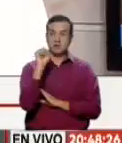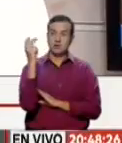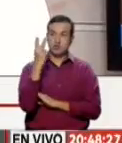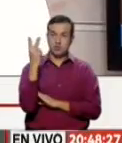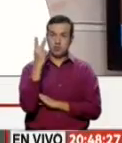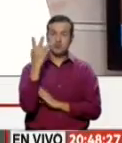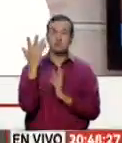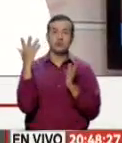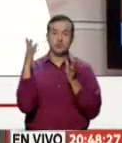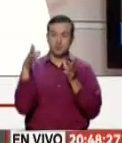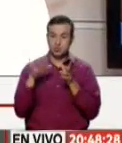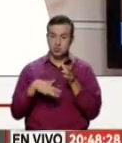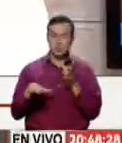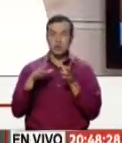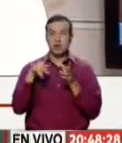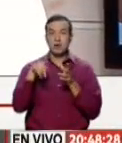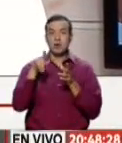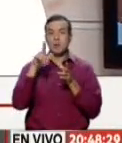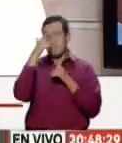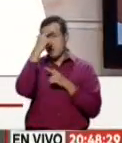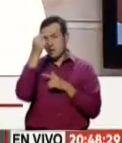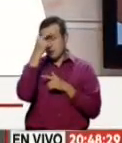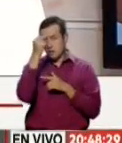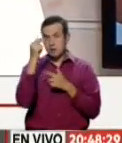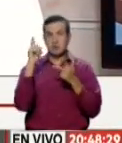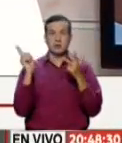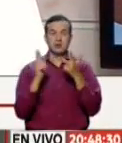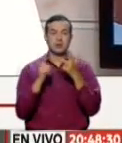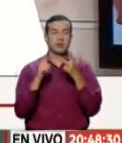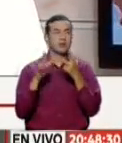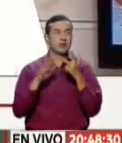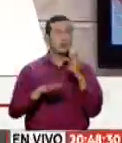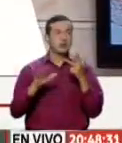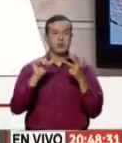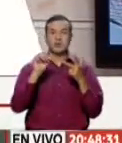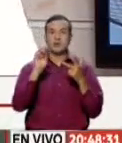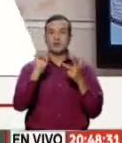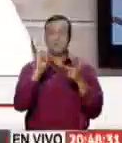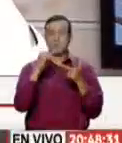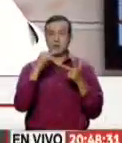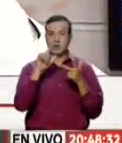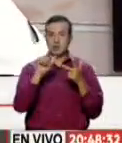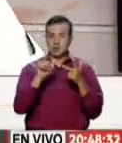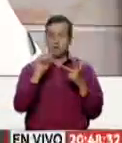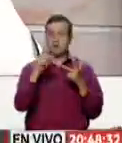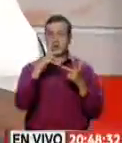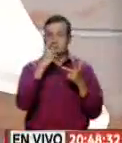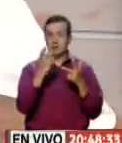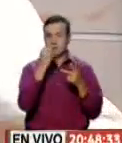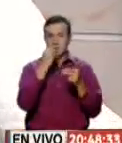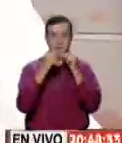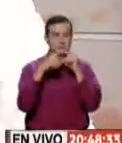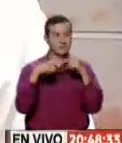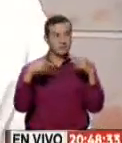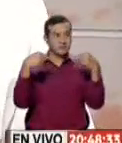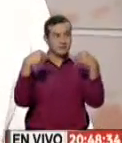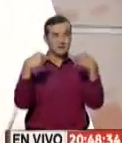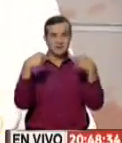2 queda en el Playón de la Marín y la otra queda en San Miguel de los Bancos. Consuman el rico cacho.